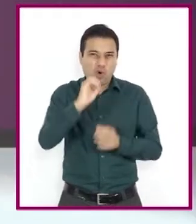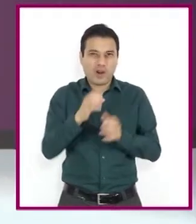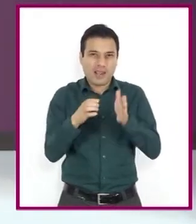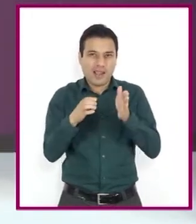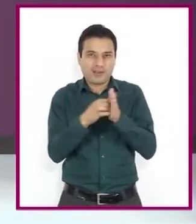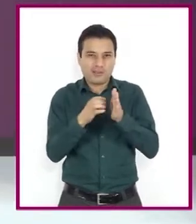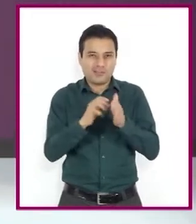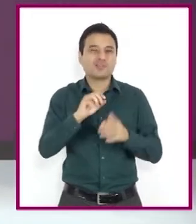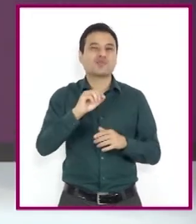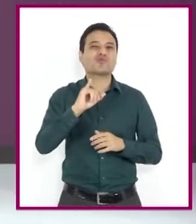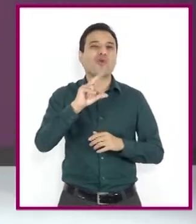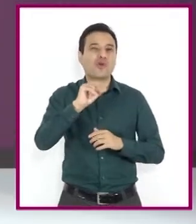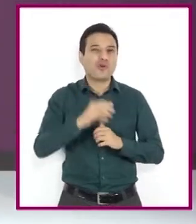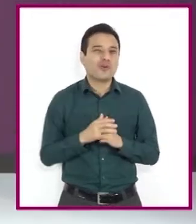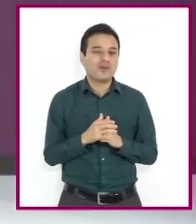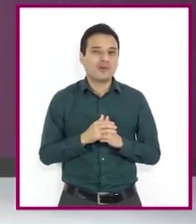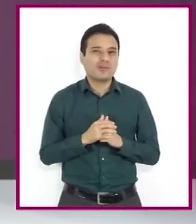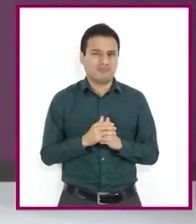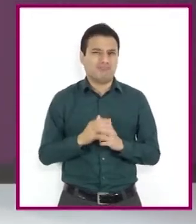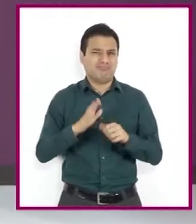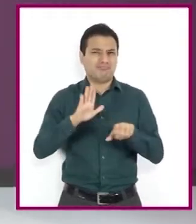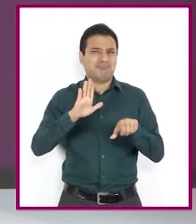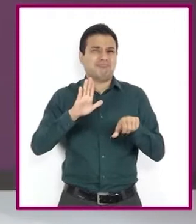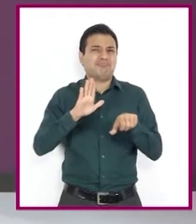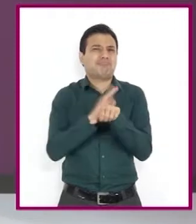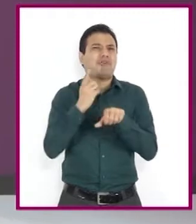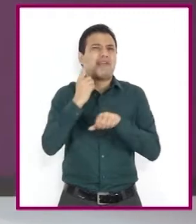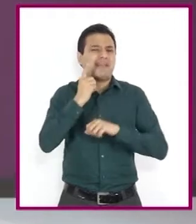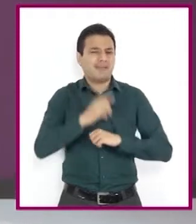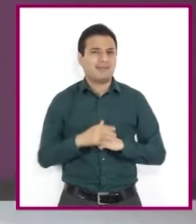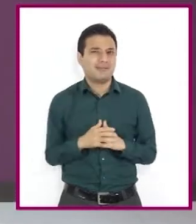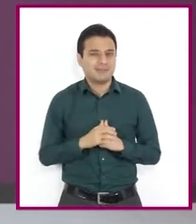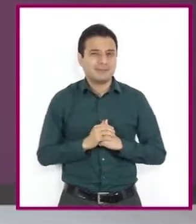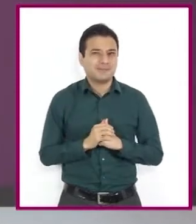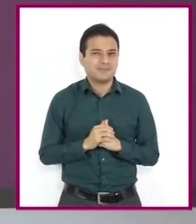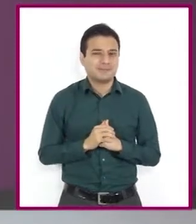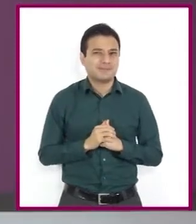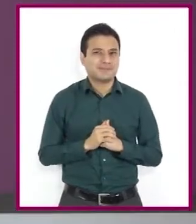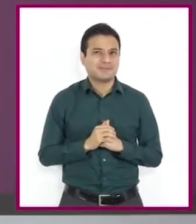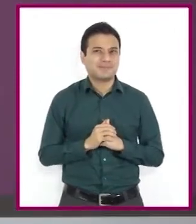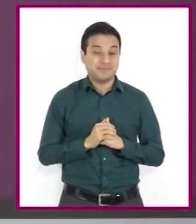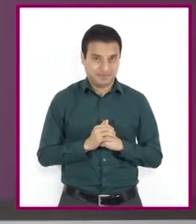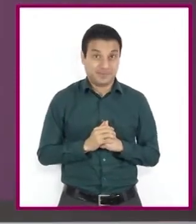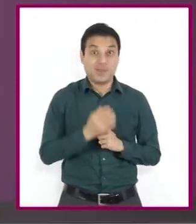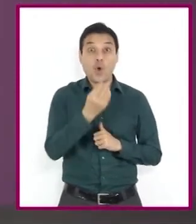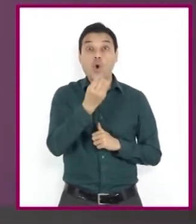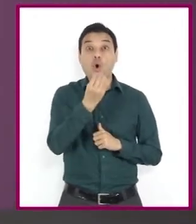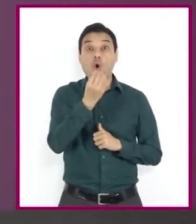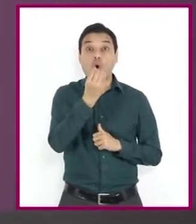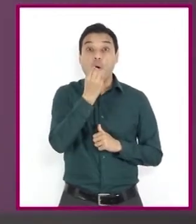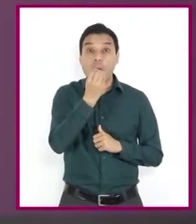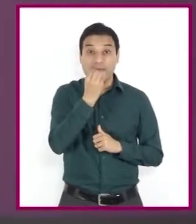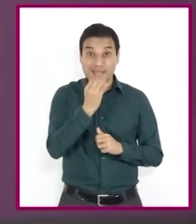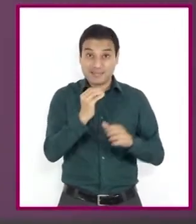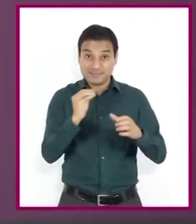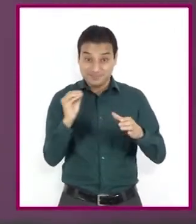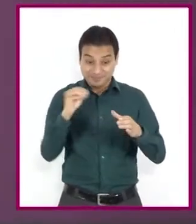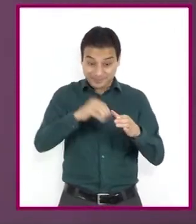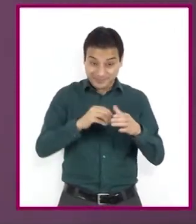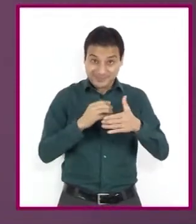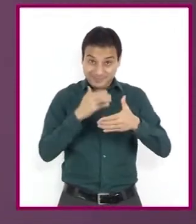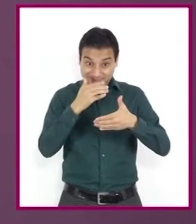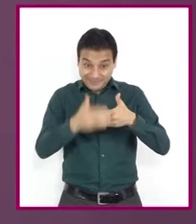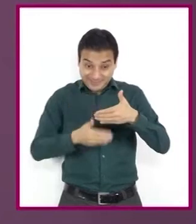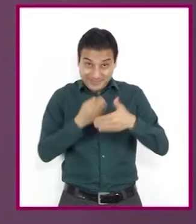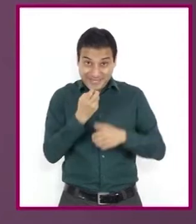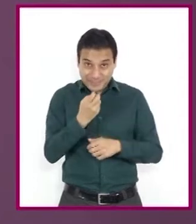notado? ¿Por qué se utilizan diferentes tipos de empaques? El empacar alimentos es un método muy eficaz